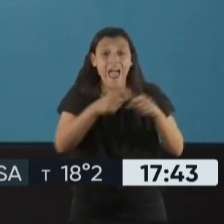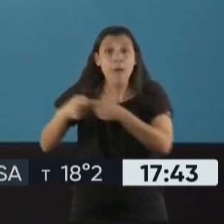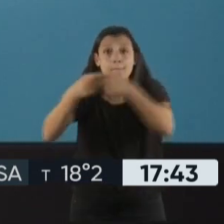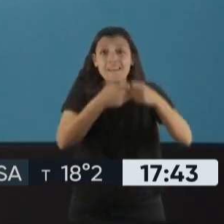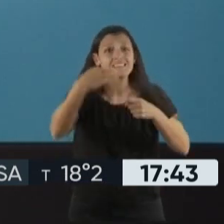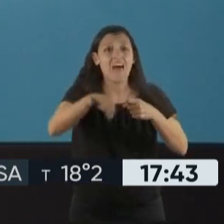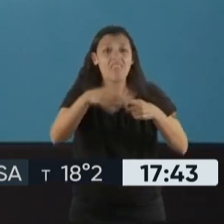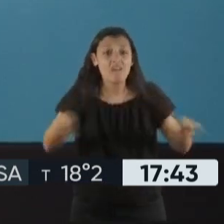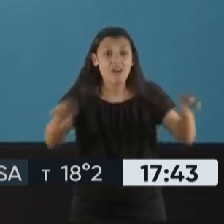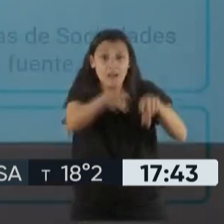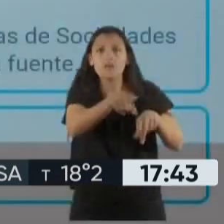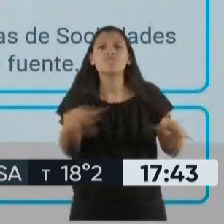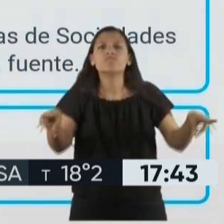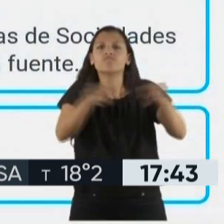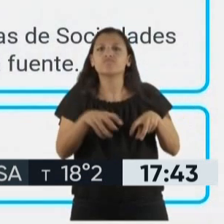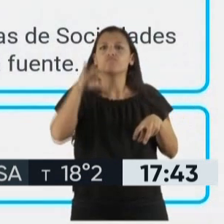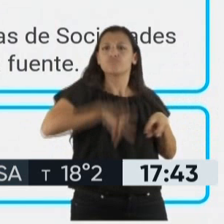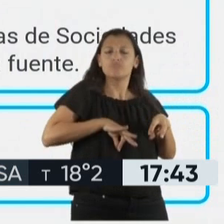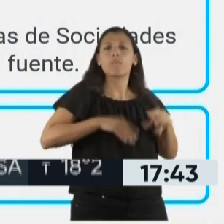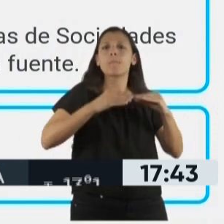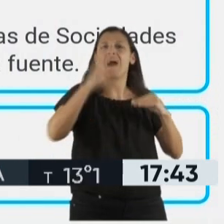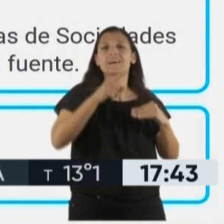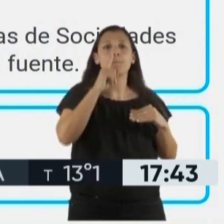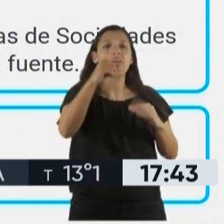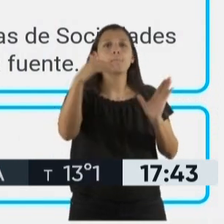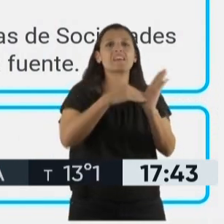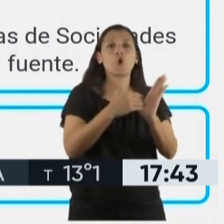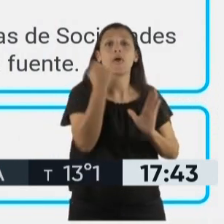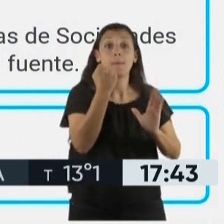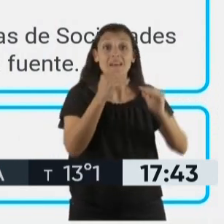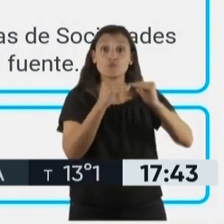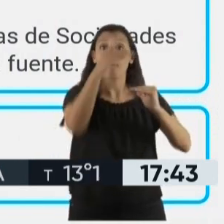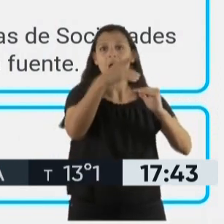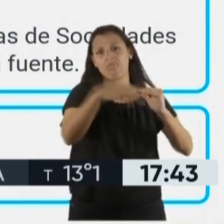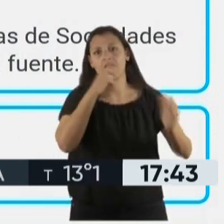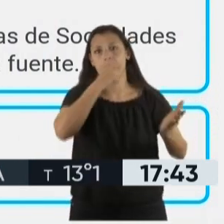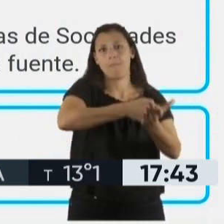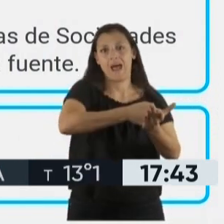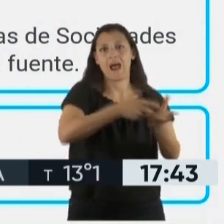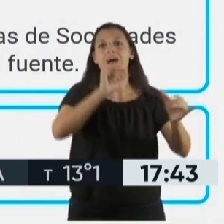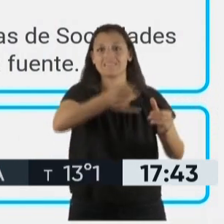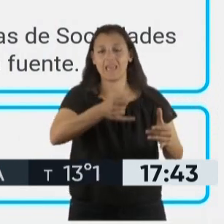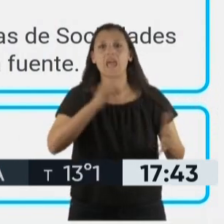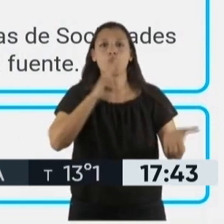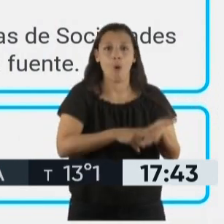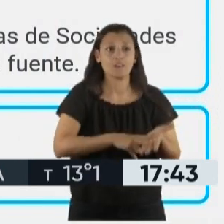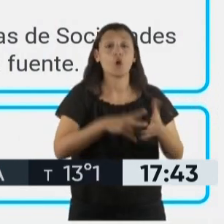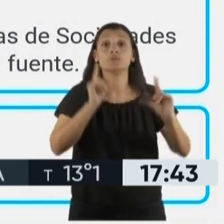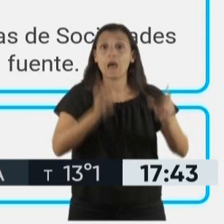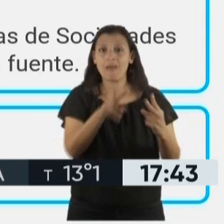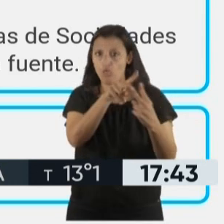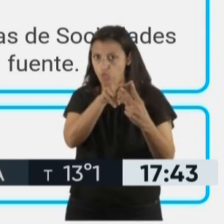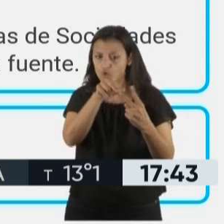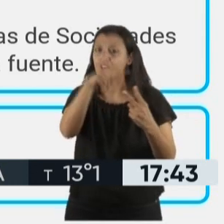ganancia neta imponible o contable que supere a los 1.000 millones de pesos y que se cumplan una de dos